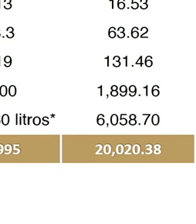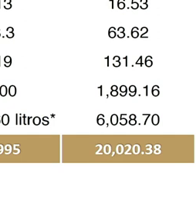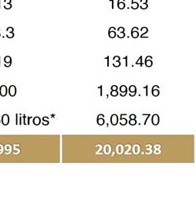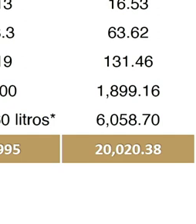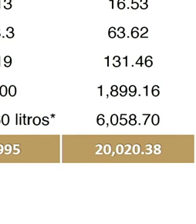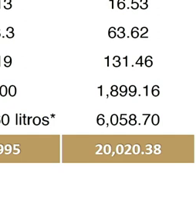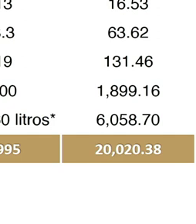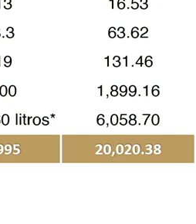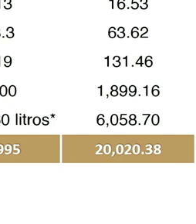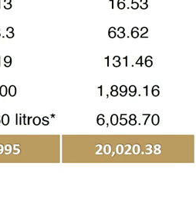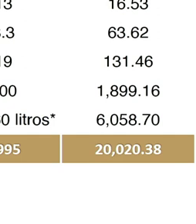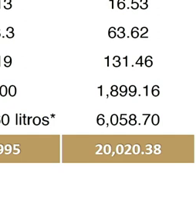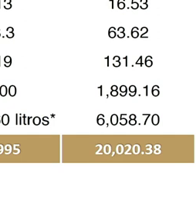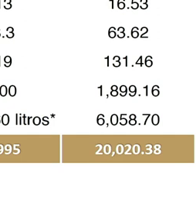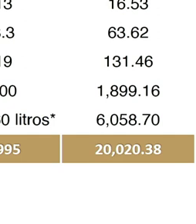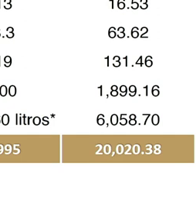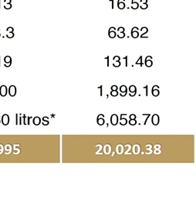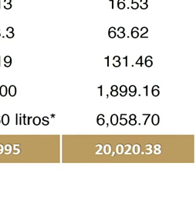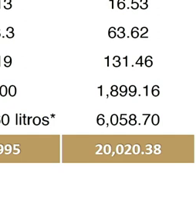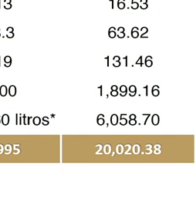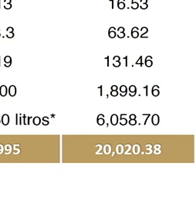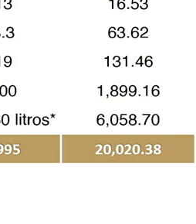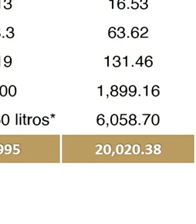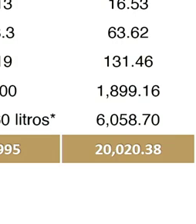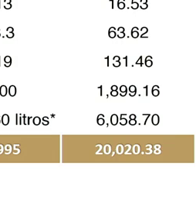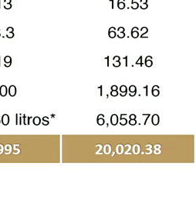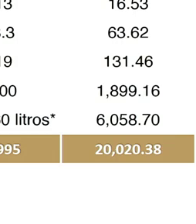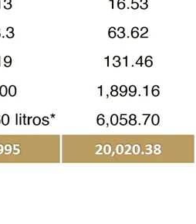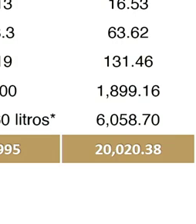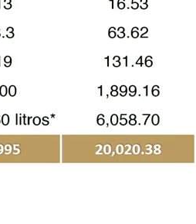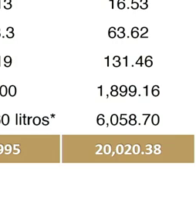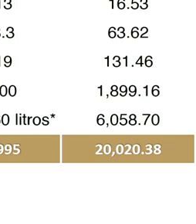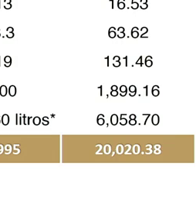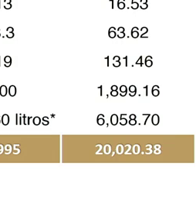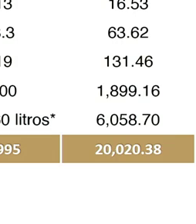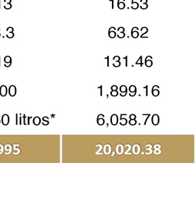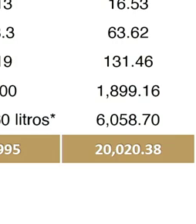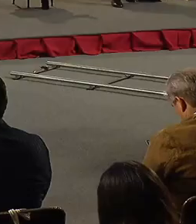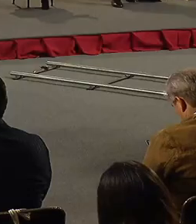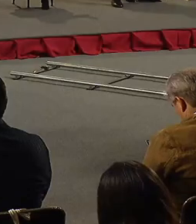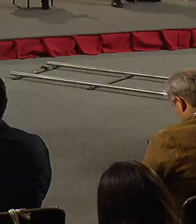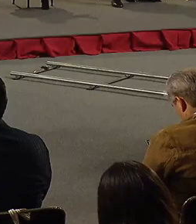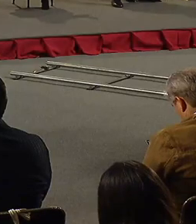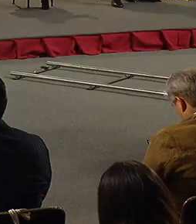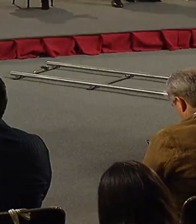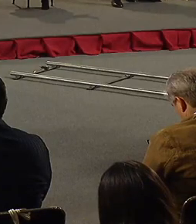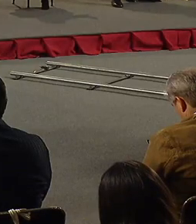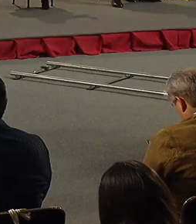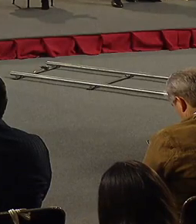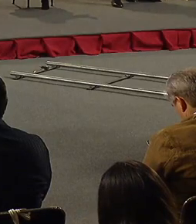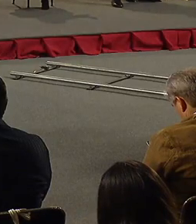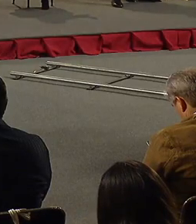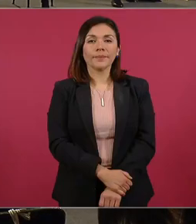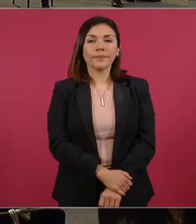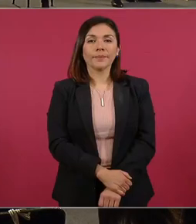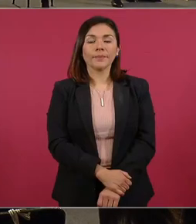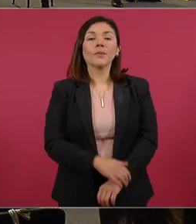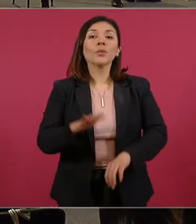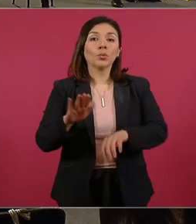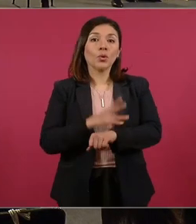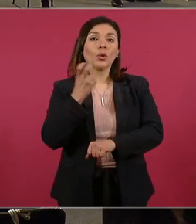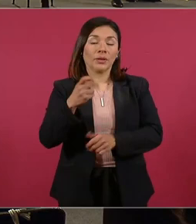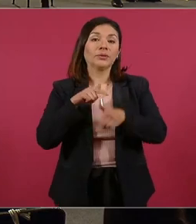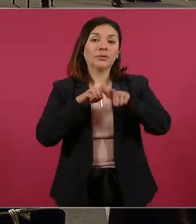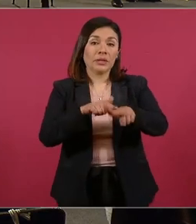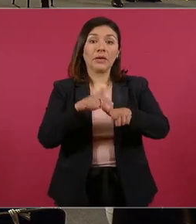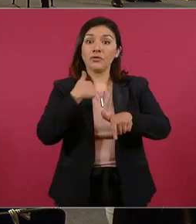fundamentalmente en estos productos básicos. Por eso estamos apoyando, no hemos concluido el periodo de